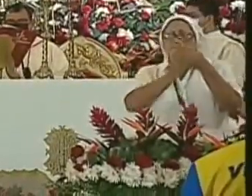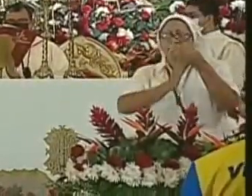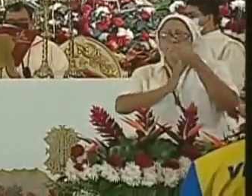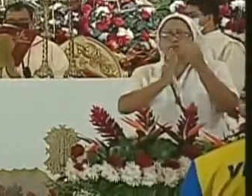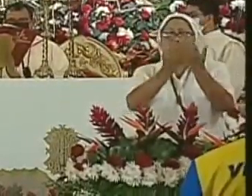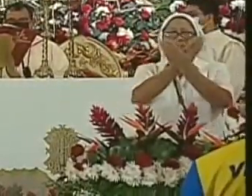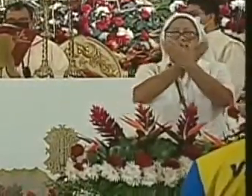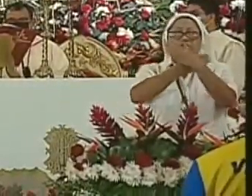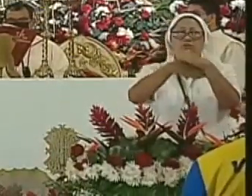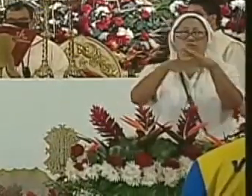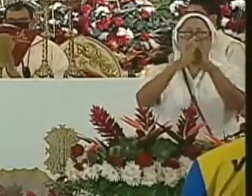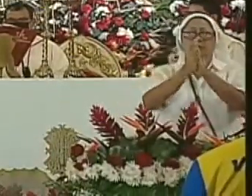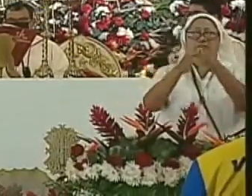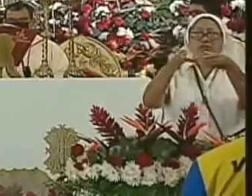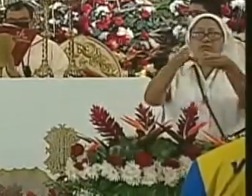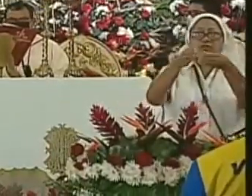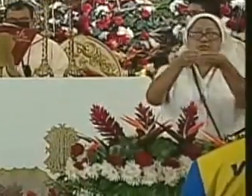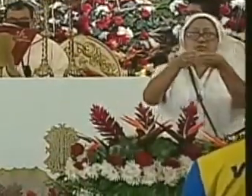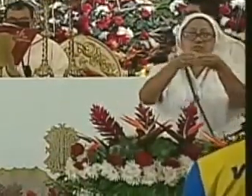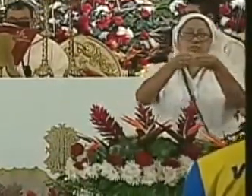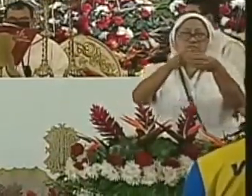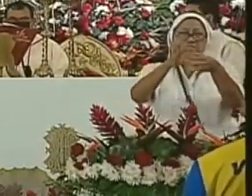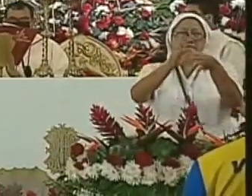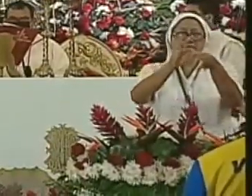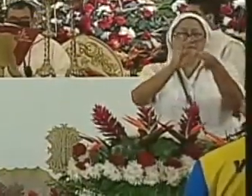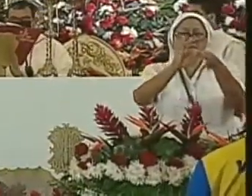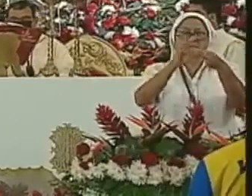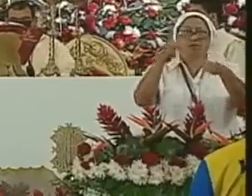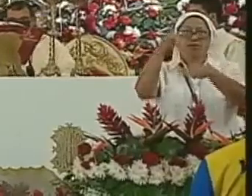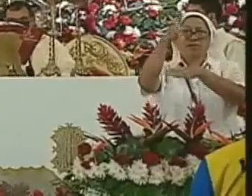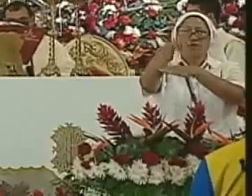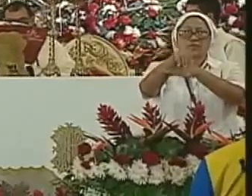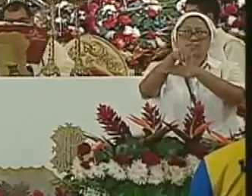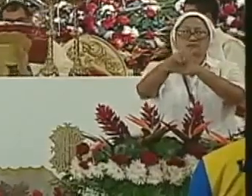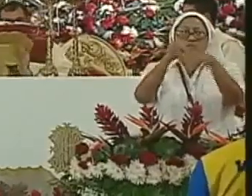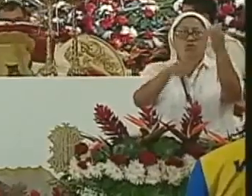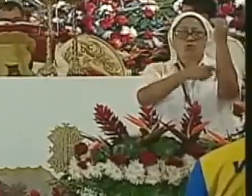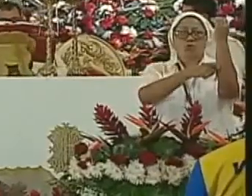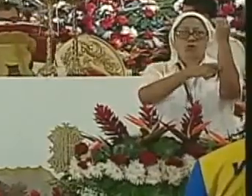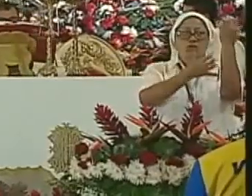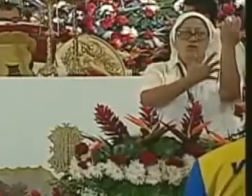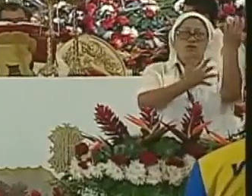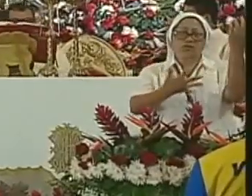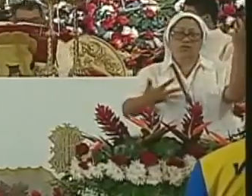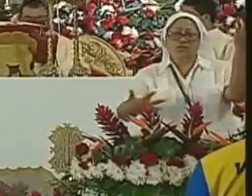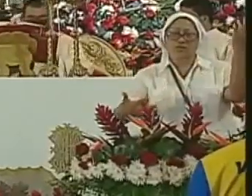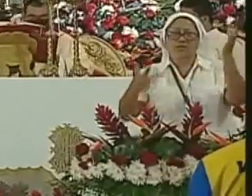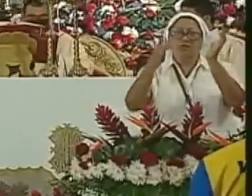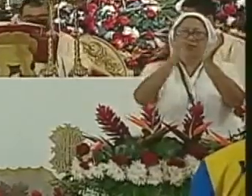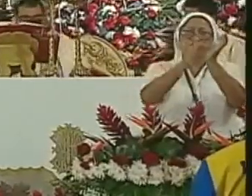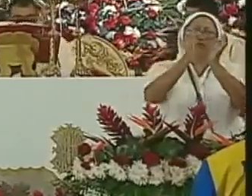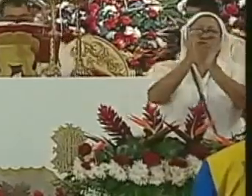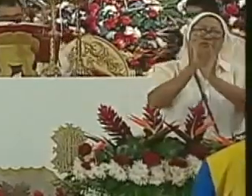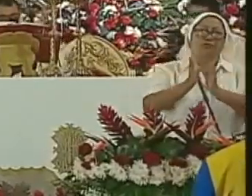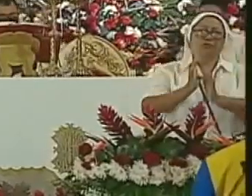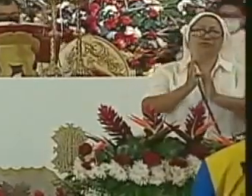el espíritu santo congregue en la unidad a cuantos participamos del cuerpo y sangre de Cristo